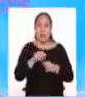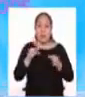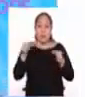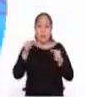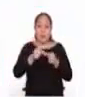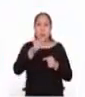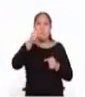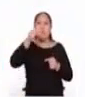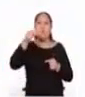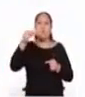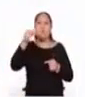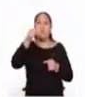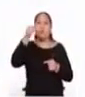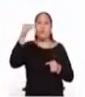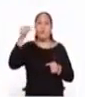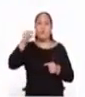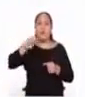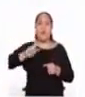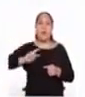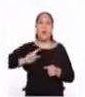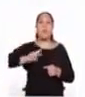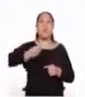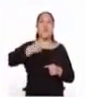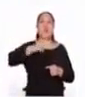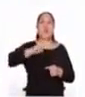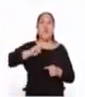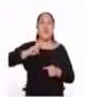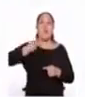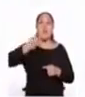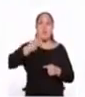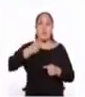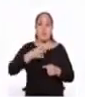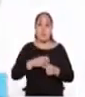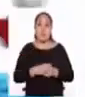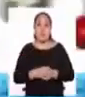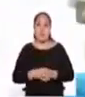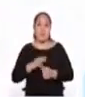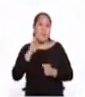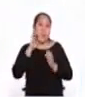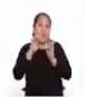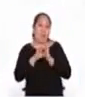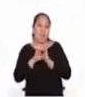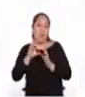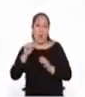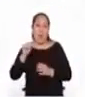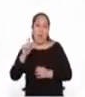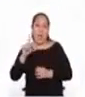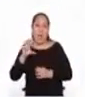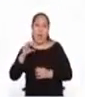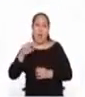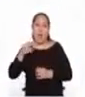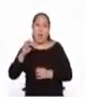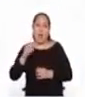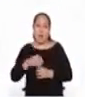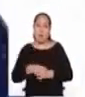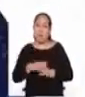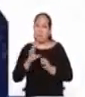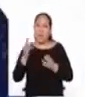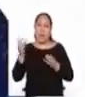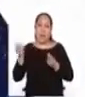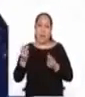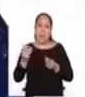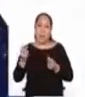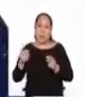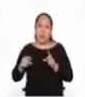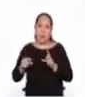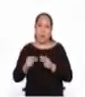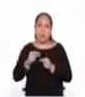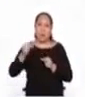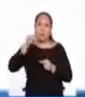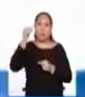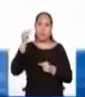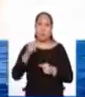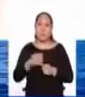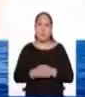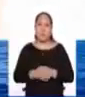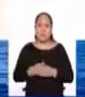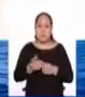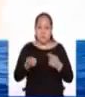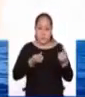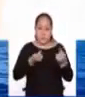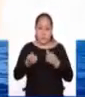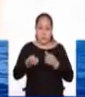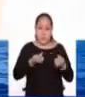evapore, casi el doble de otras sustancias como el alcohol. Esto ayuda a regular la temperatura del planeta, pues los